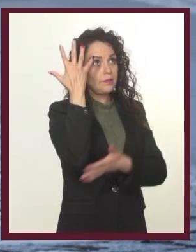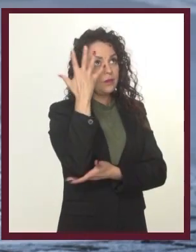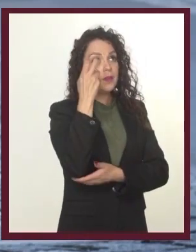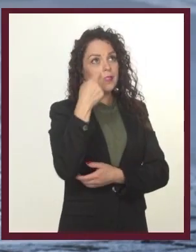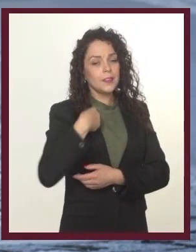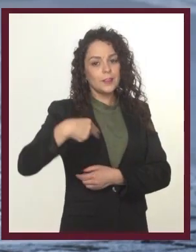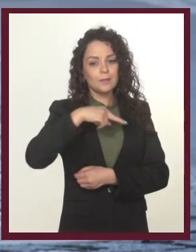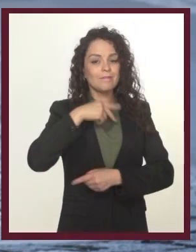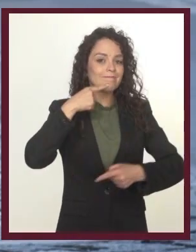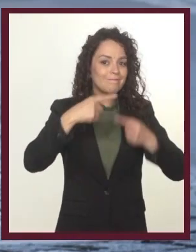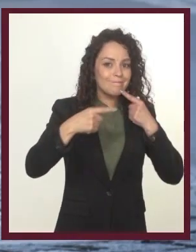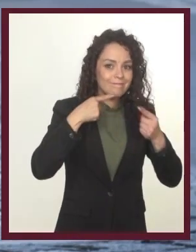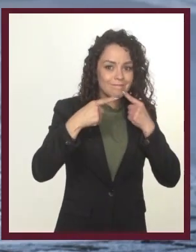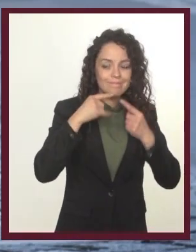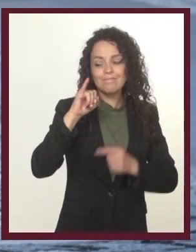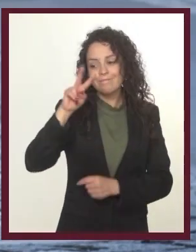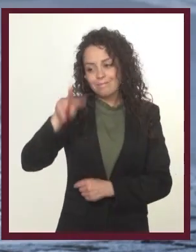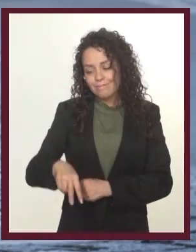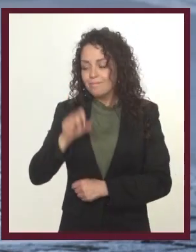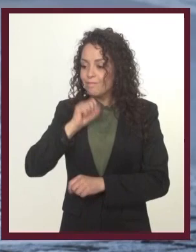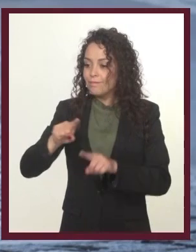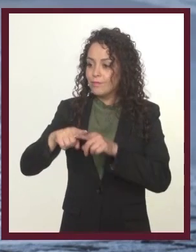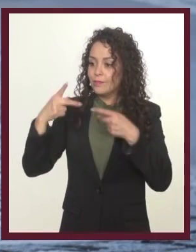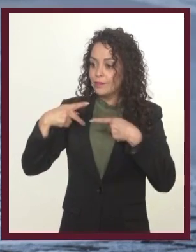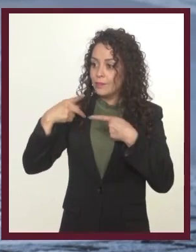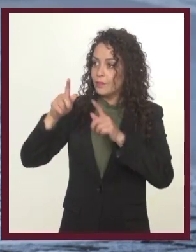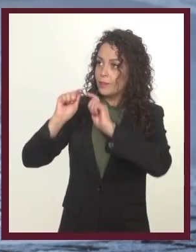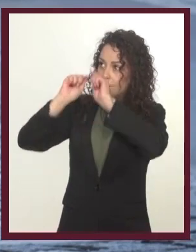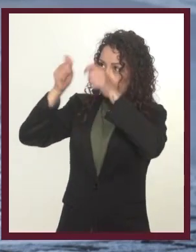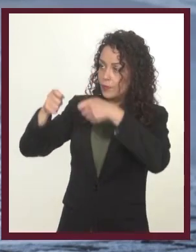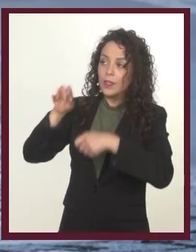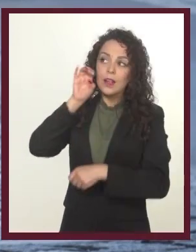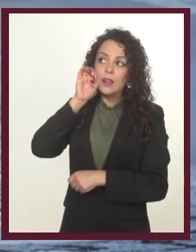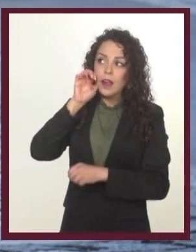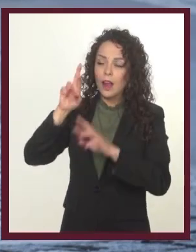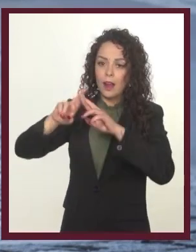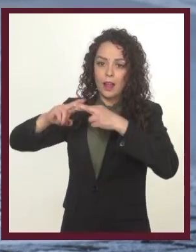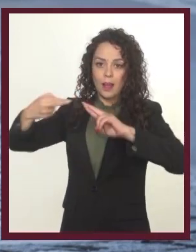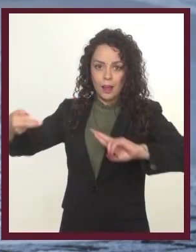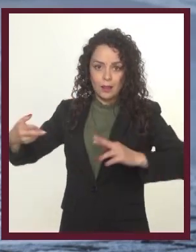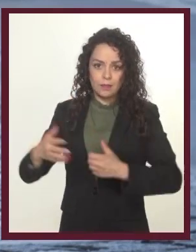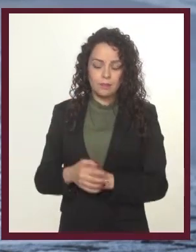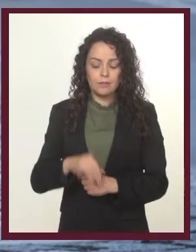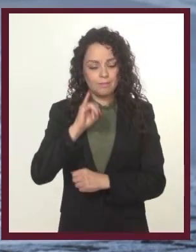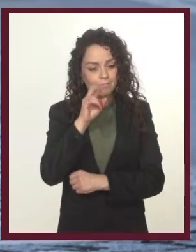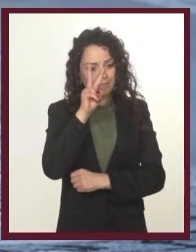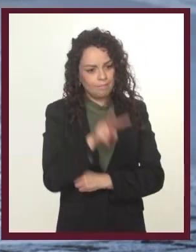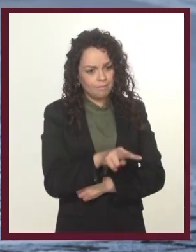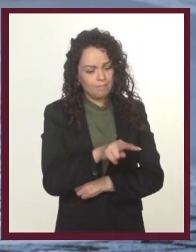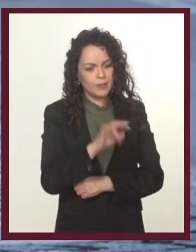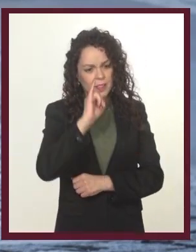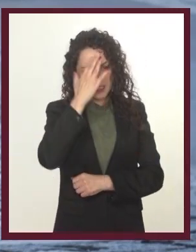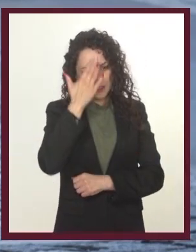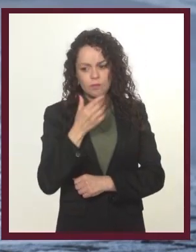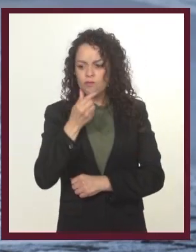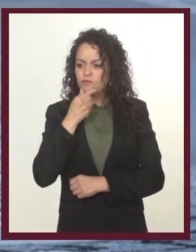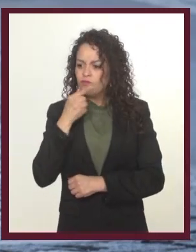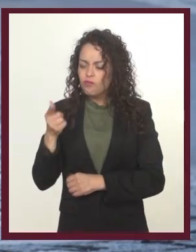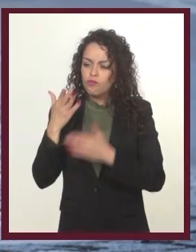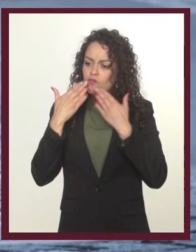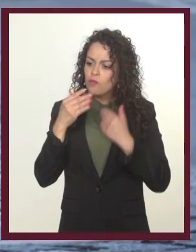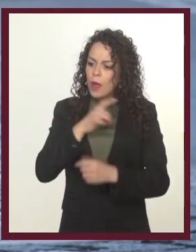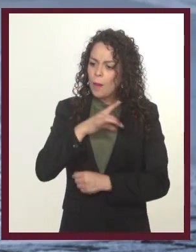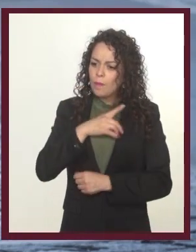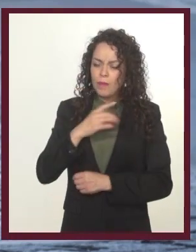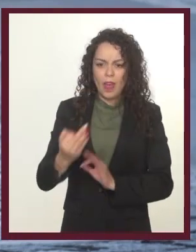fui parte de ese diálogo. Al igual que la persona que colgó esos listones naranjas. ¿Sabes? Esa imagen de la niña sin